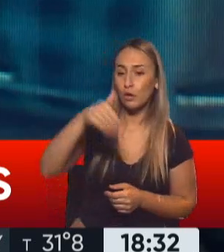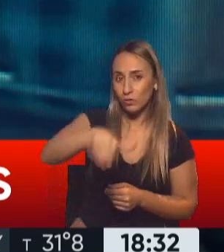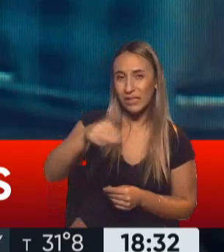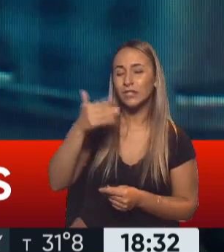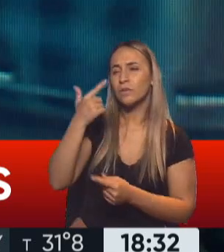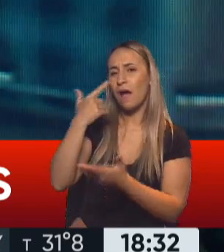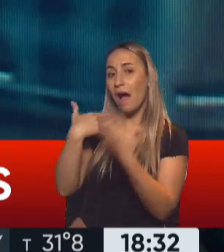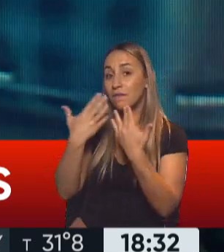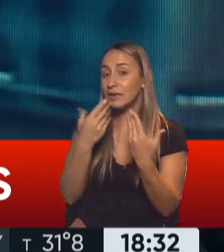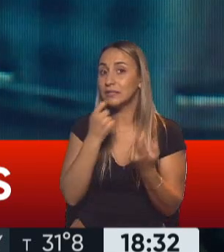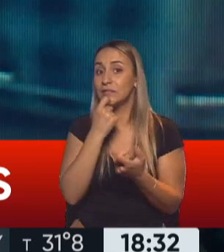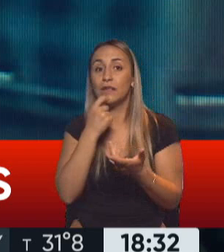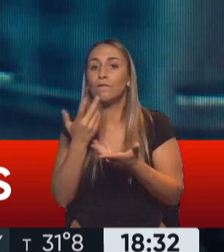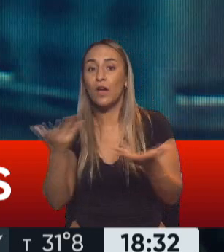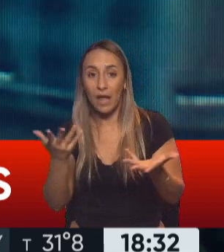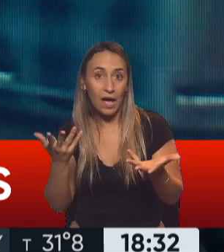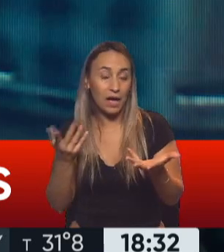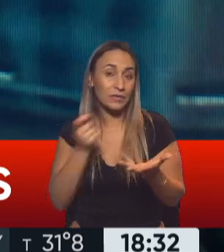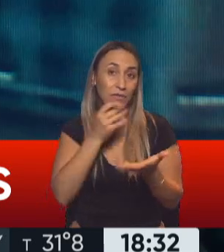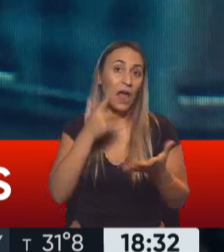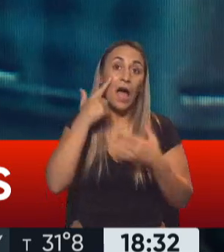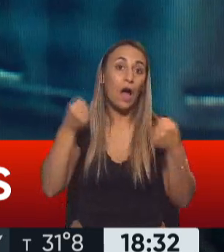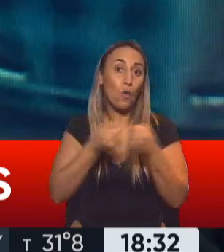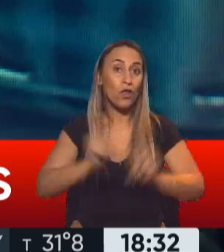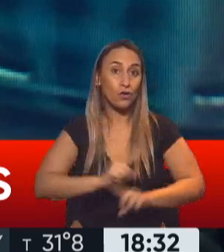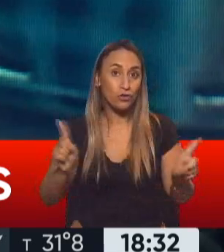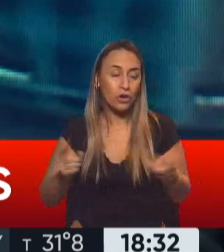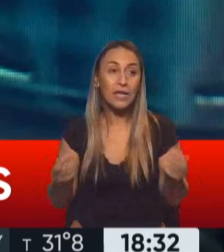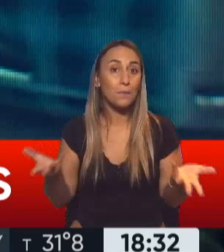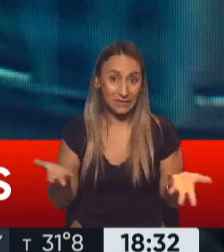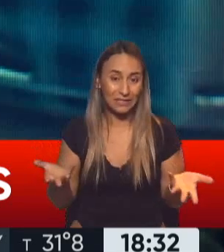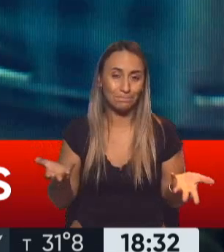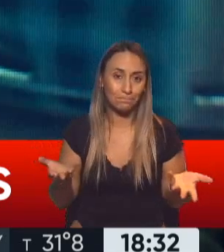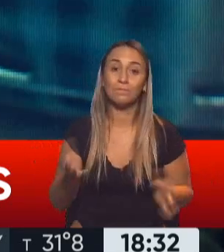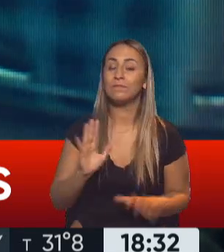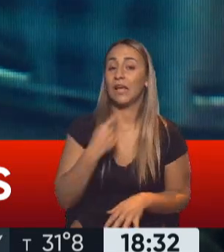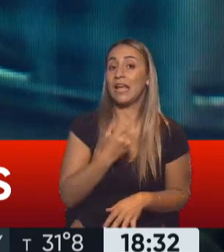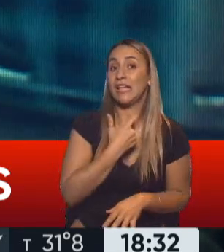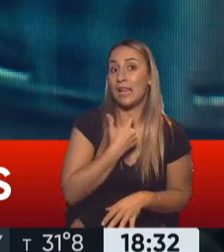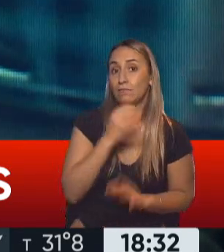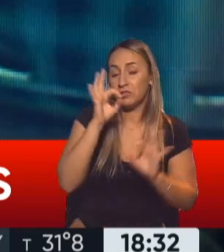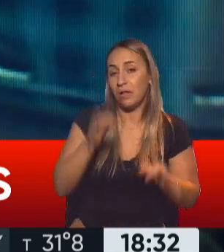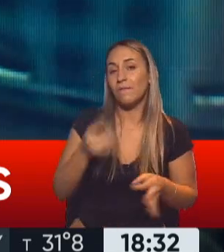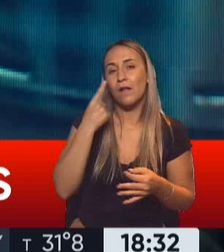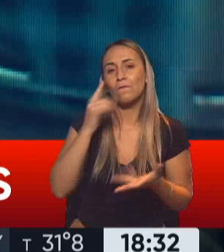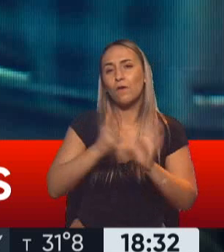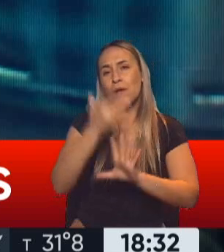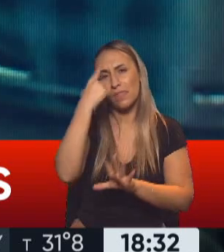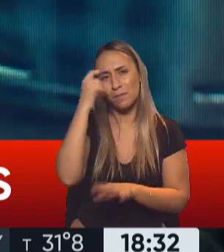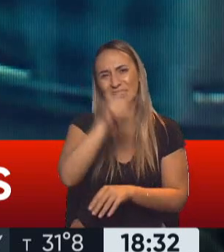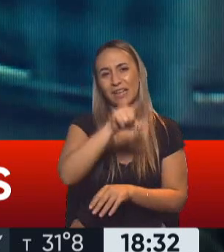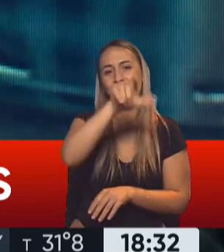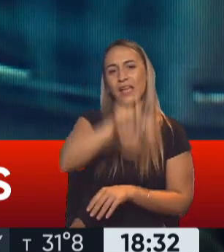llegar a pasar, en definitiva, si no se llega a un consenso, pero queremos conocer cuál es el pensamiento en este momento, el análisis que puede hacer